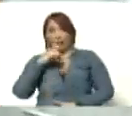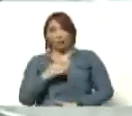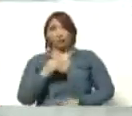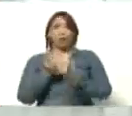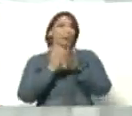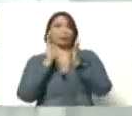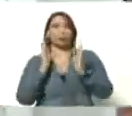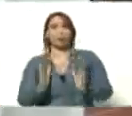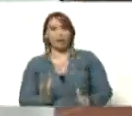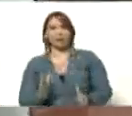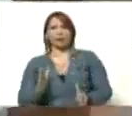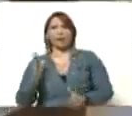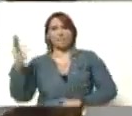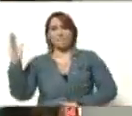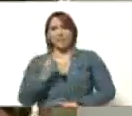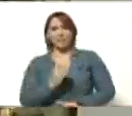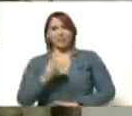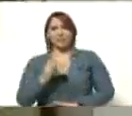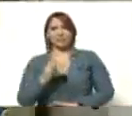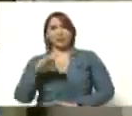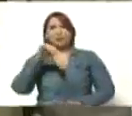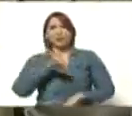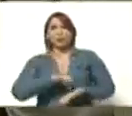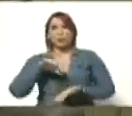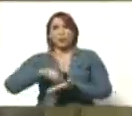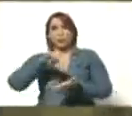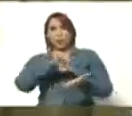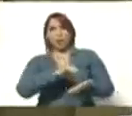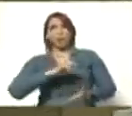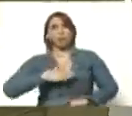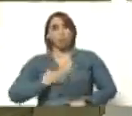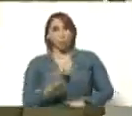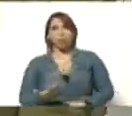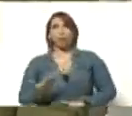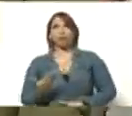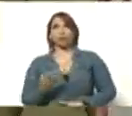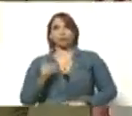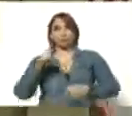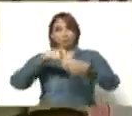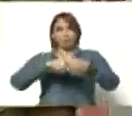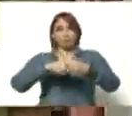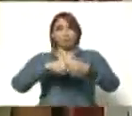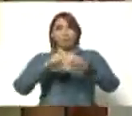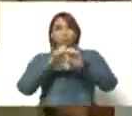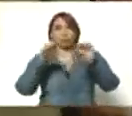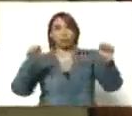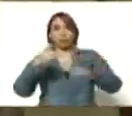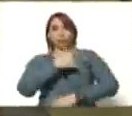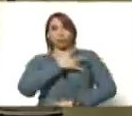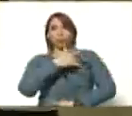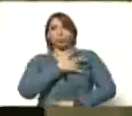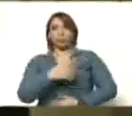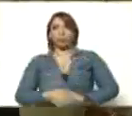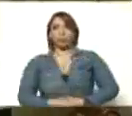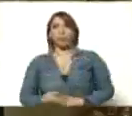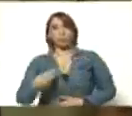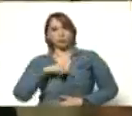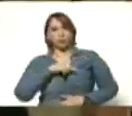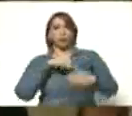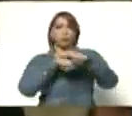a las grandes capitales para poder ejercer su derecho a la educación universitaria. Bueno, hemos entrado aquí a un